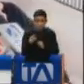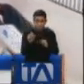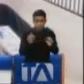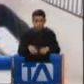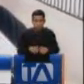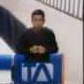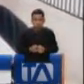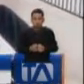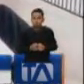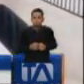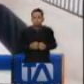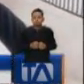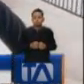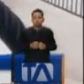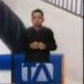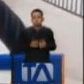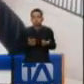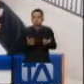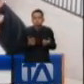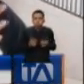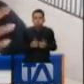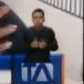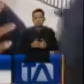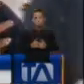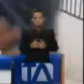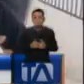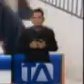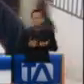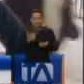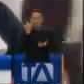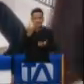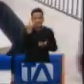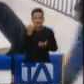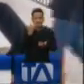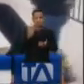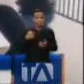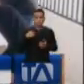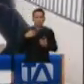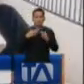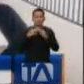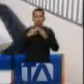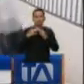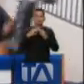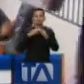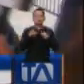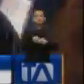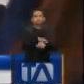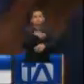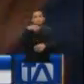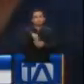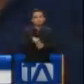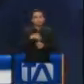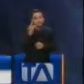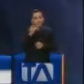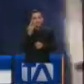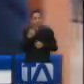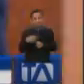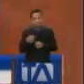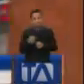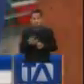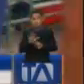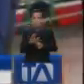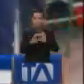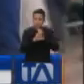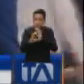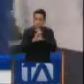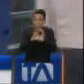No, señorita, no. No, porque raro será que salga. Perfecto, vamos a ingresar a uno de los buses